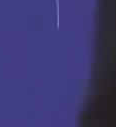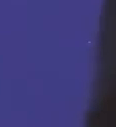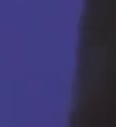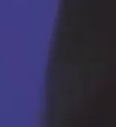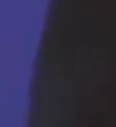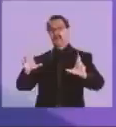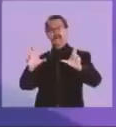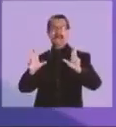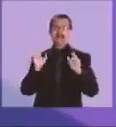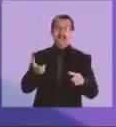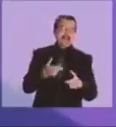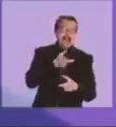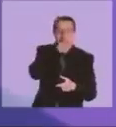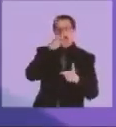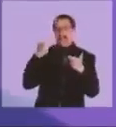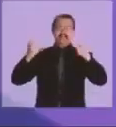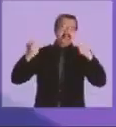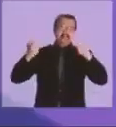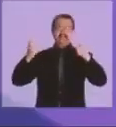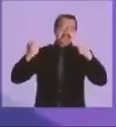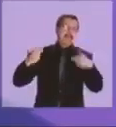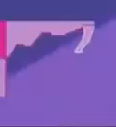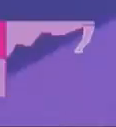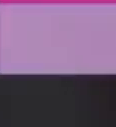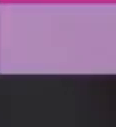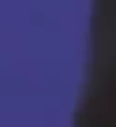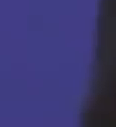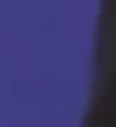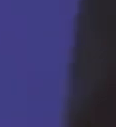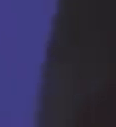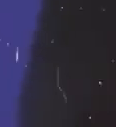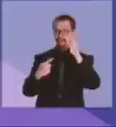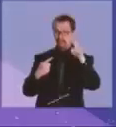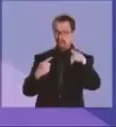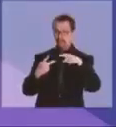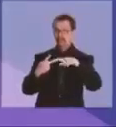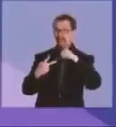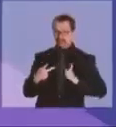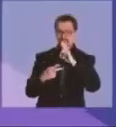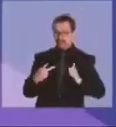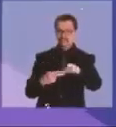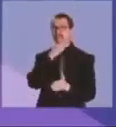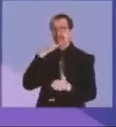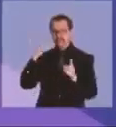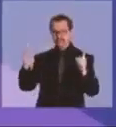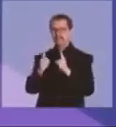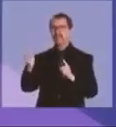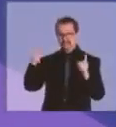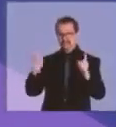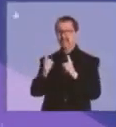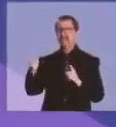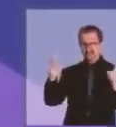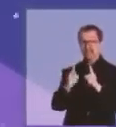tin, tin. Ricky Ricky Canarín. Tin, tin, tin, tin, tin, tin. Dale un abrazo. Dáselo,